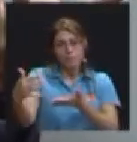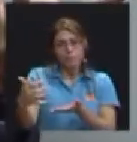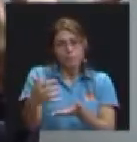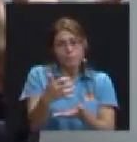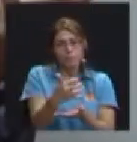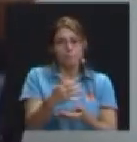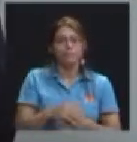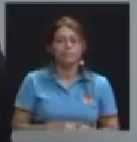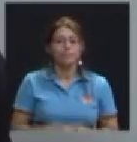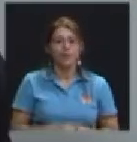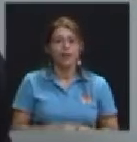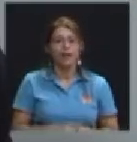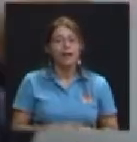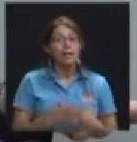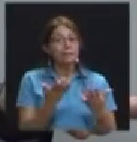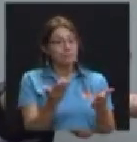nuevo,